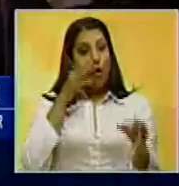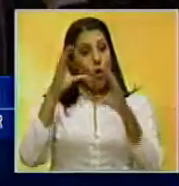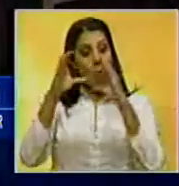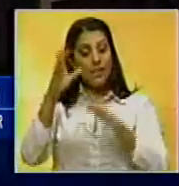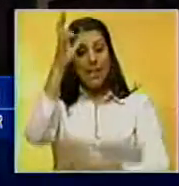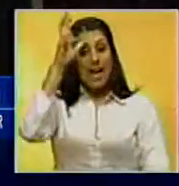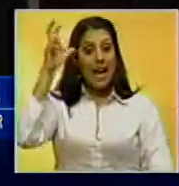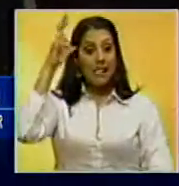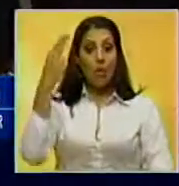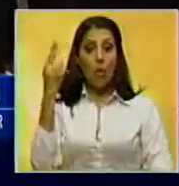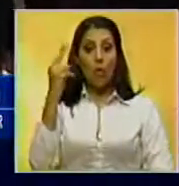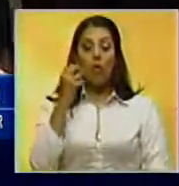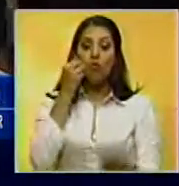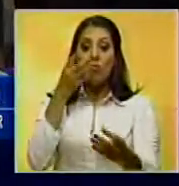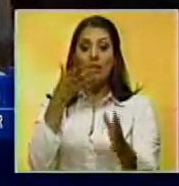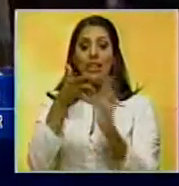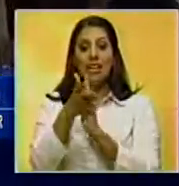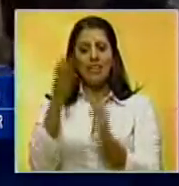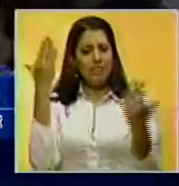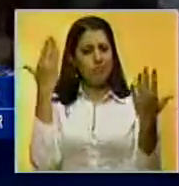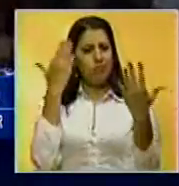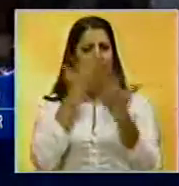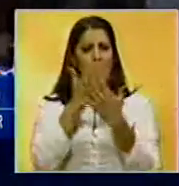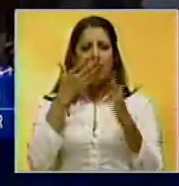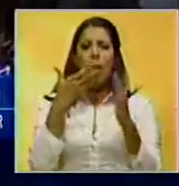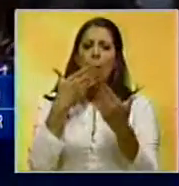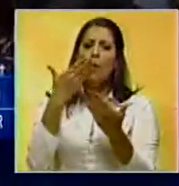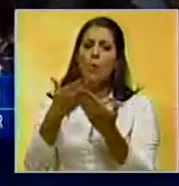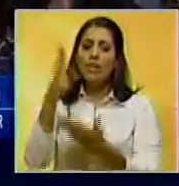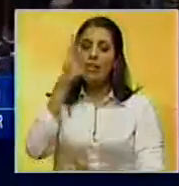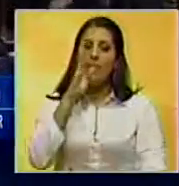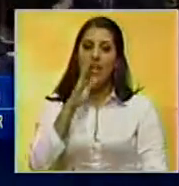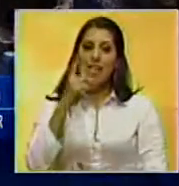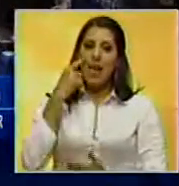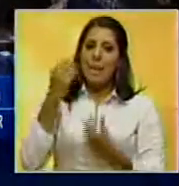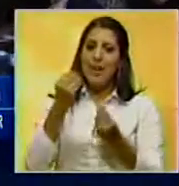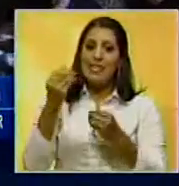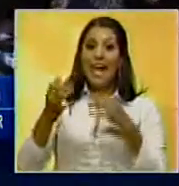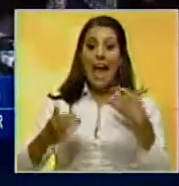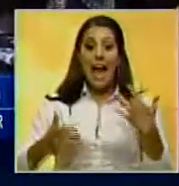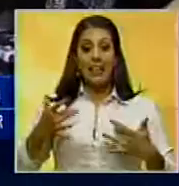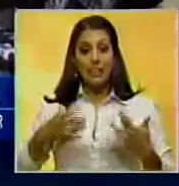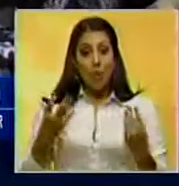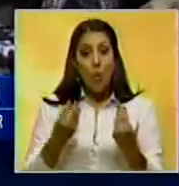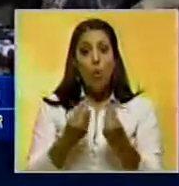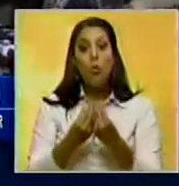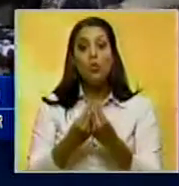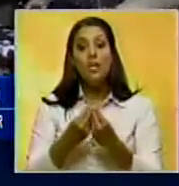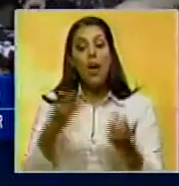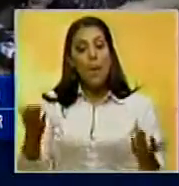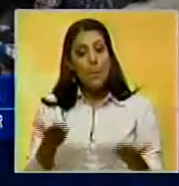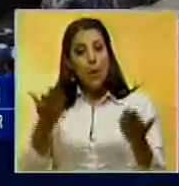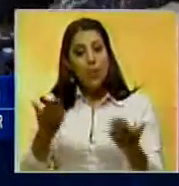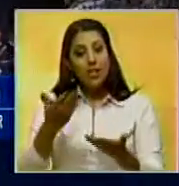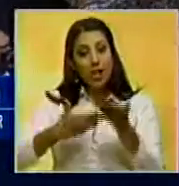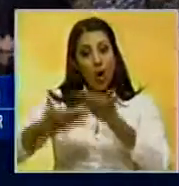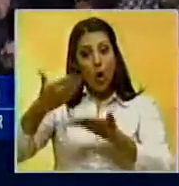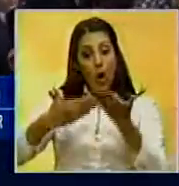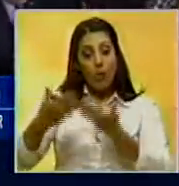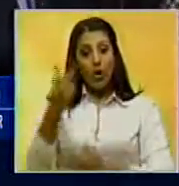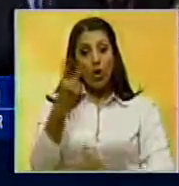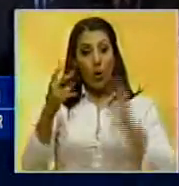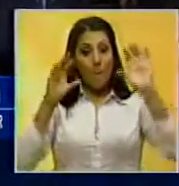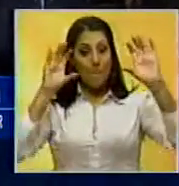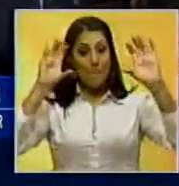la cancillería uruguaya indicó que ocurrió una confusión con la propuesta de brasil para efectuar actividades conjuntas de promoción comercial entre